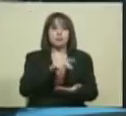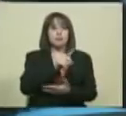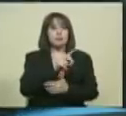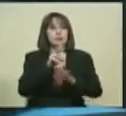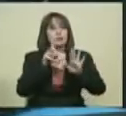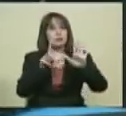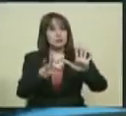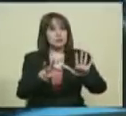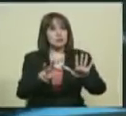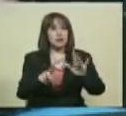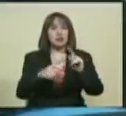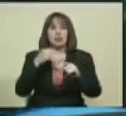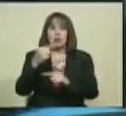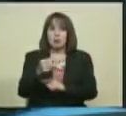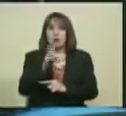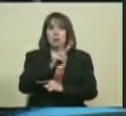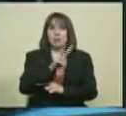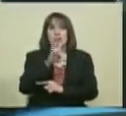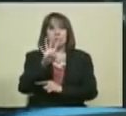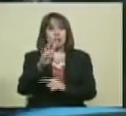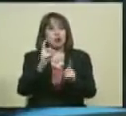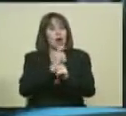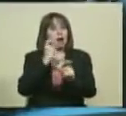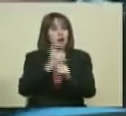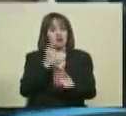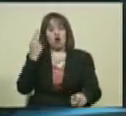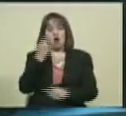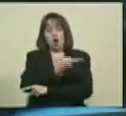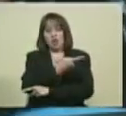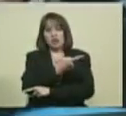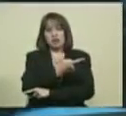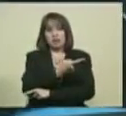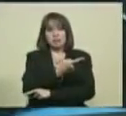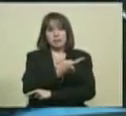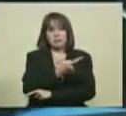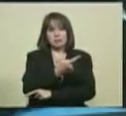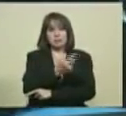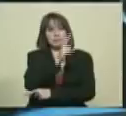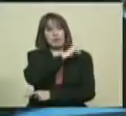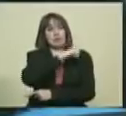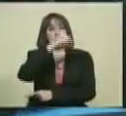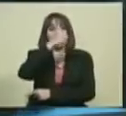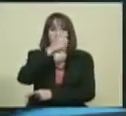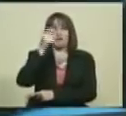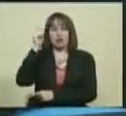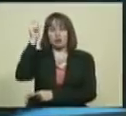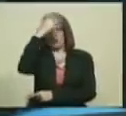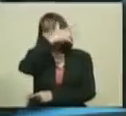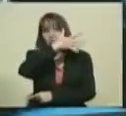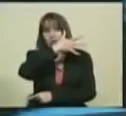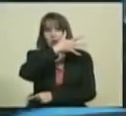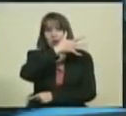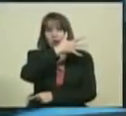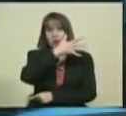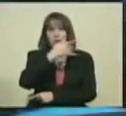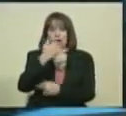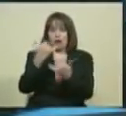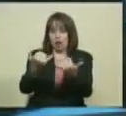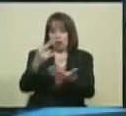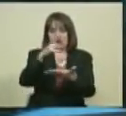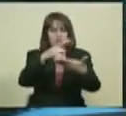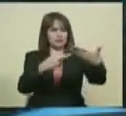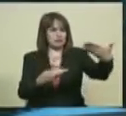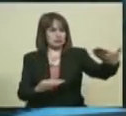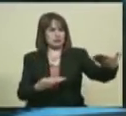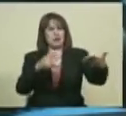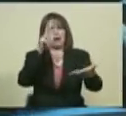agosto. Luego viene el 24 de agosto la orden ejecutiva del jefe, señor Donald Trump, de esta resolución que se